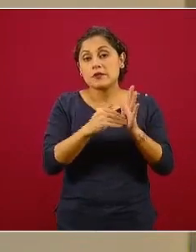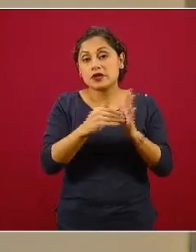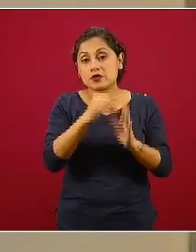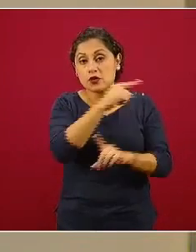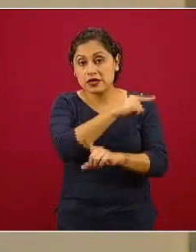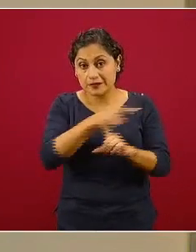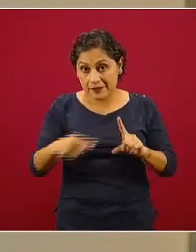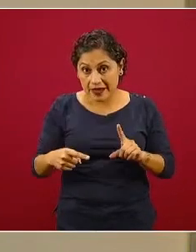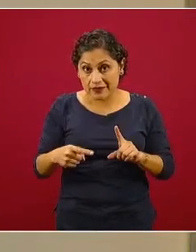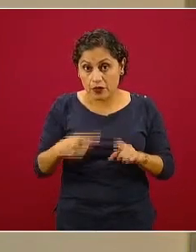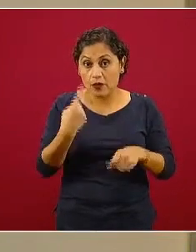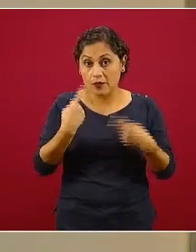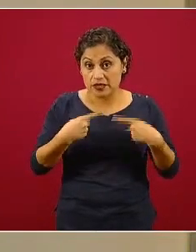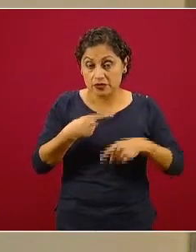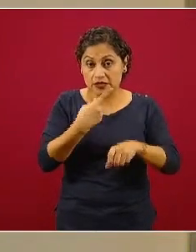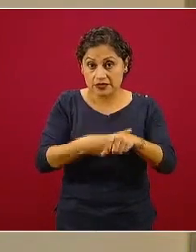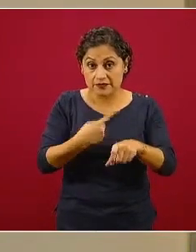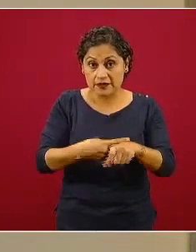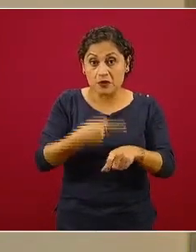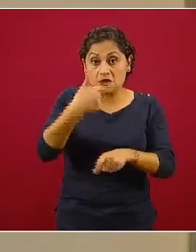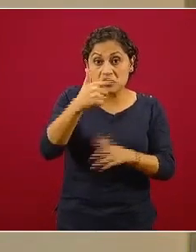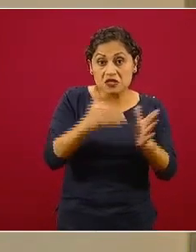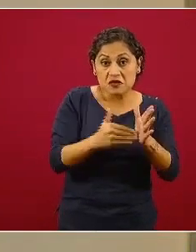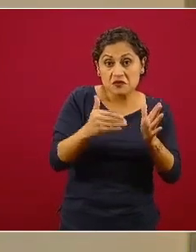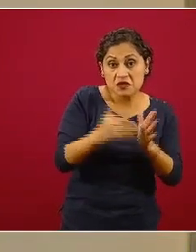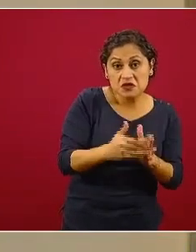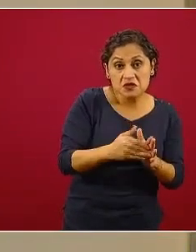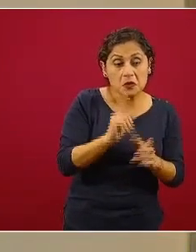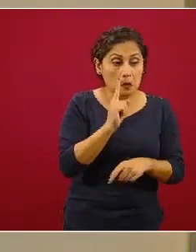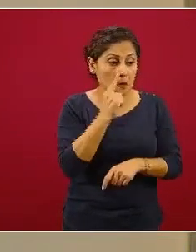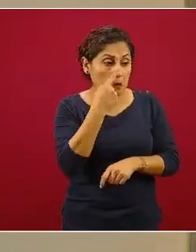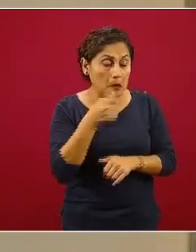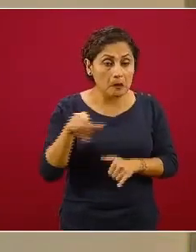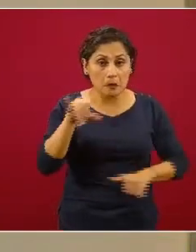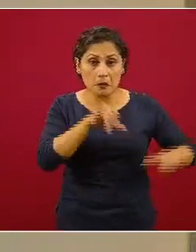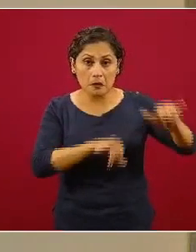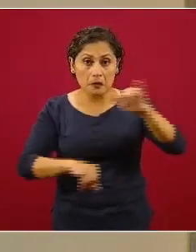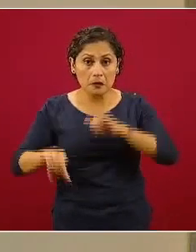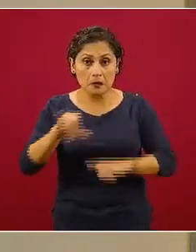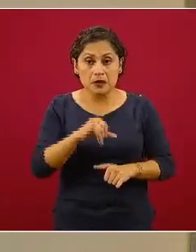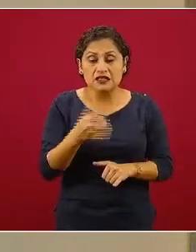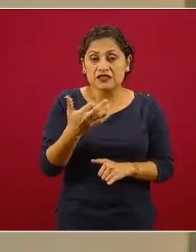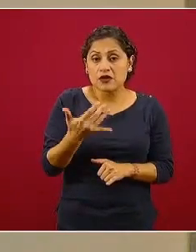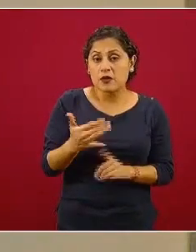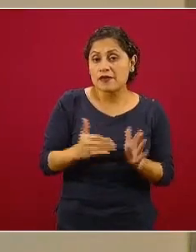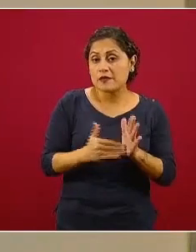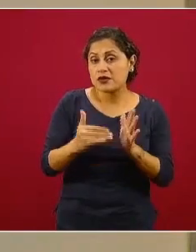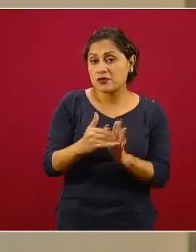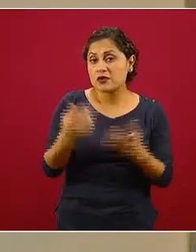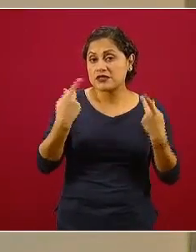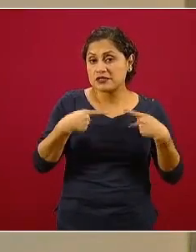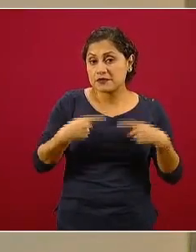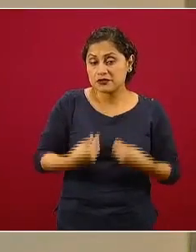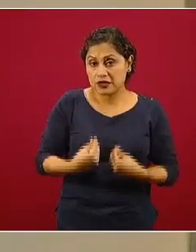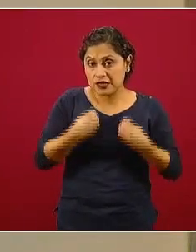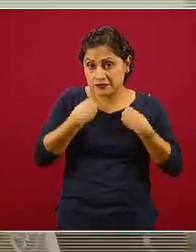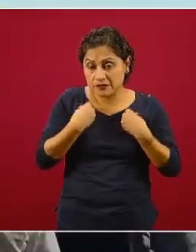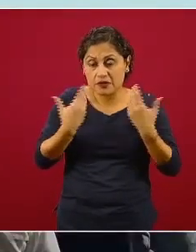millones de pruebas y que tuviera 350 millones de habitantes, ese país probablemente